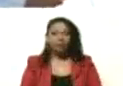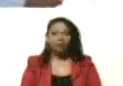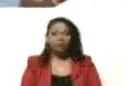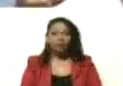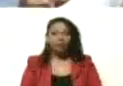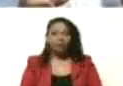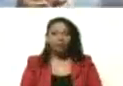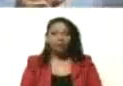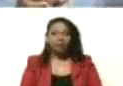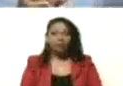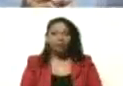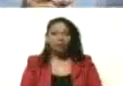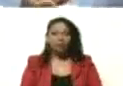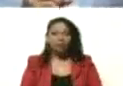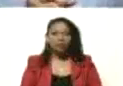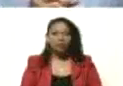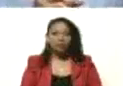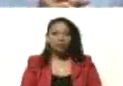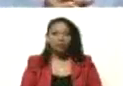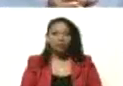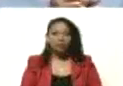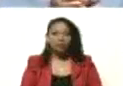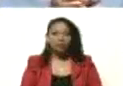¿Ah? Grave.